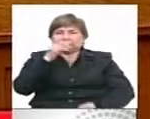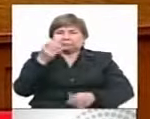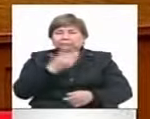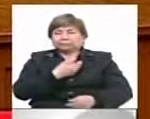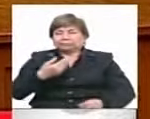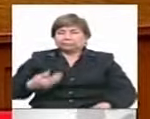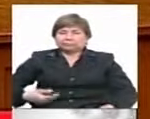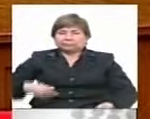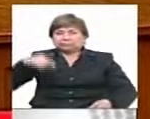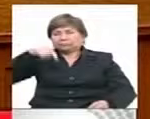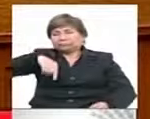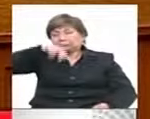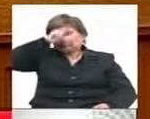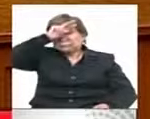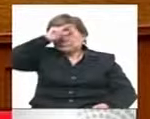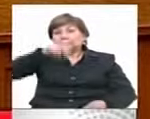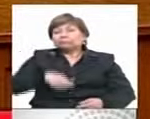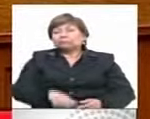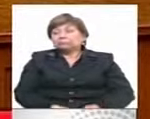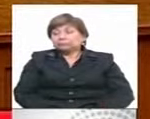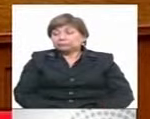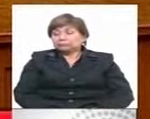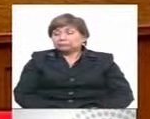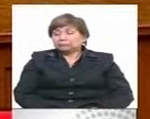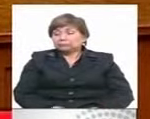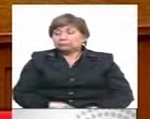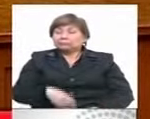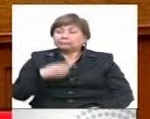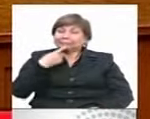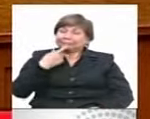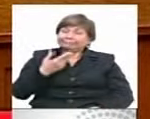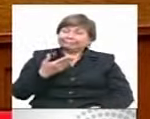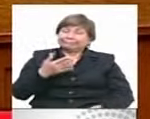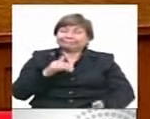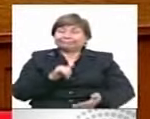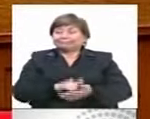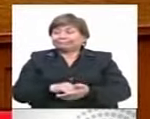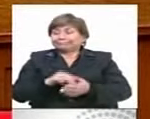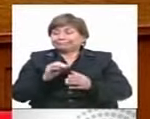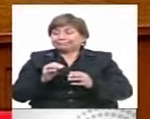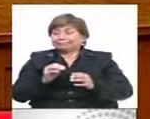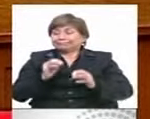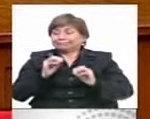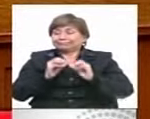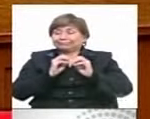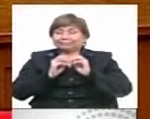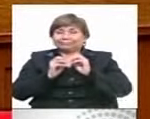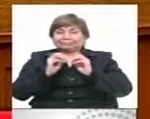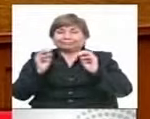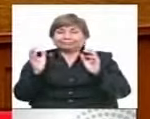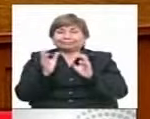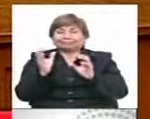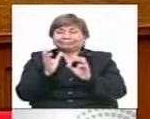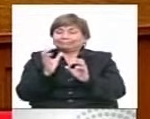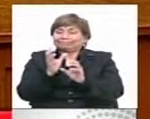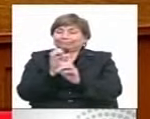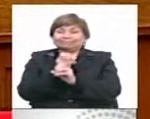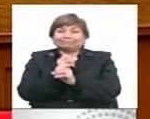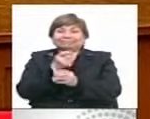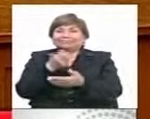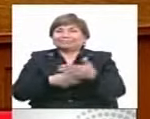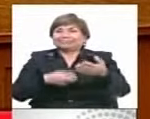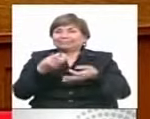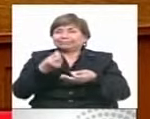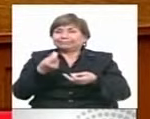que tenemos en nuestra patria, y decirles que se les ha reducido el presupuesto